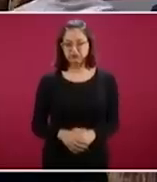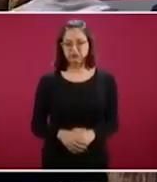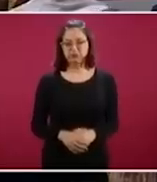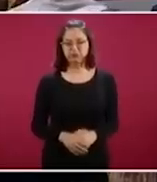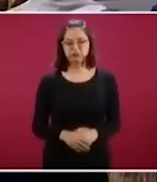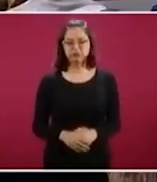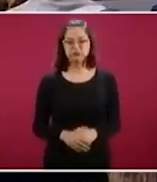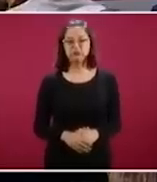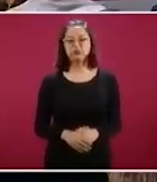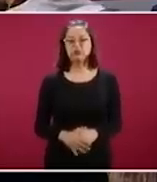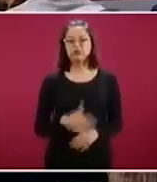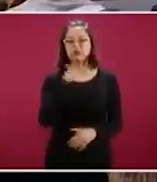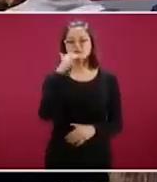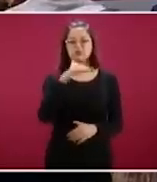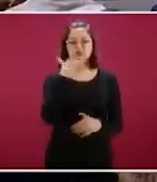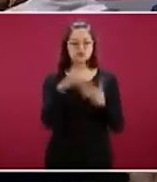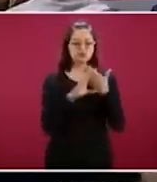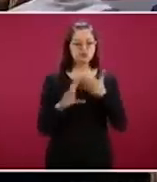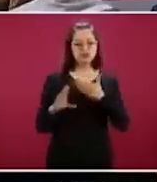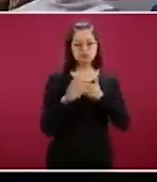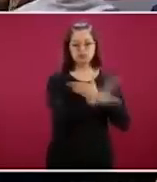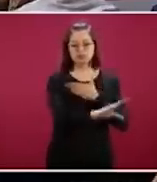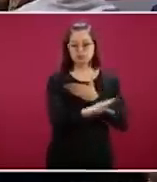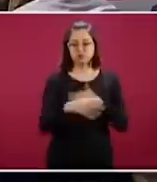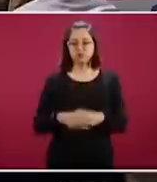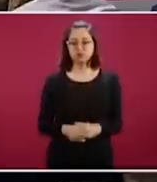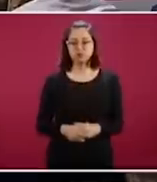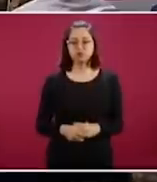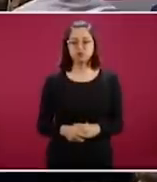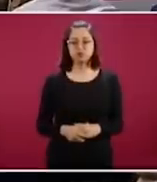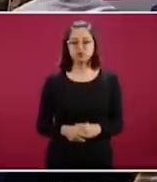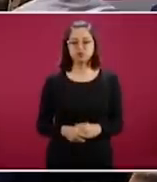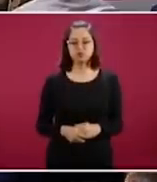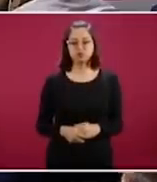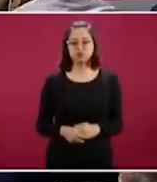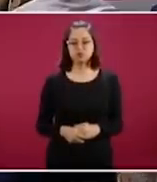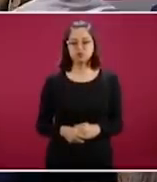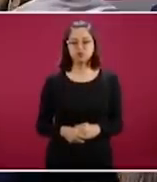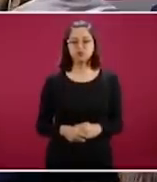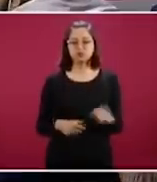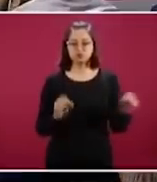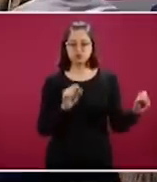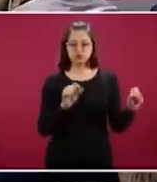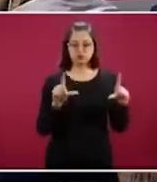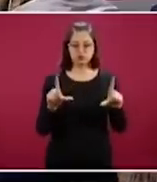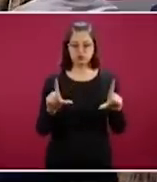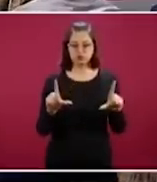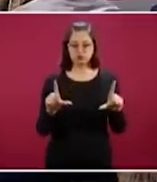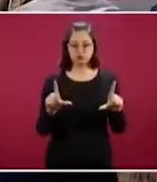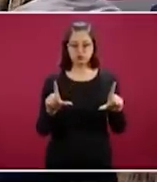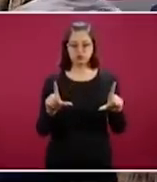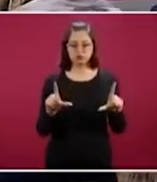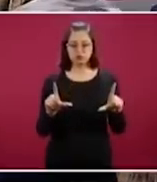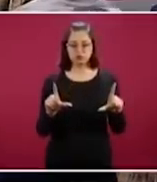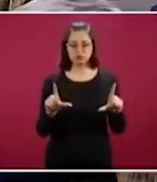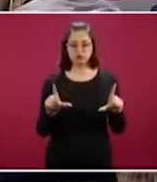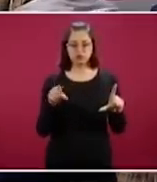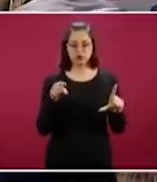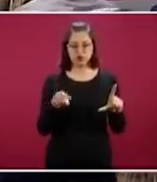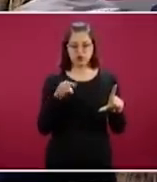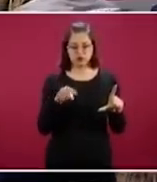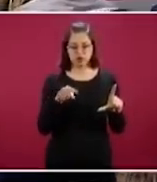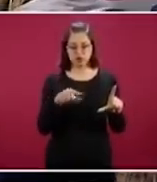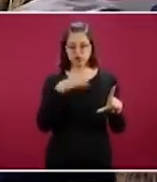En combate a la corrupción. ¿Y por qué no pones la? Hay una de